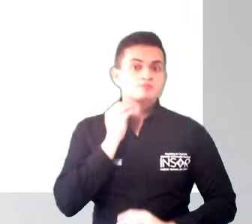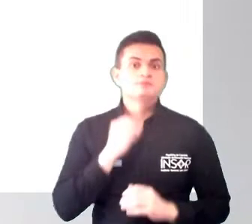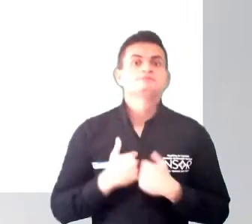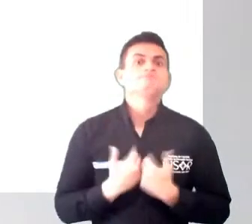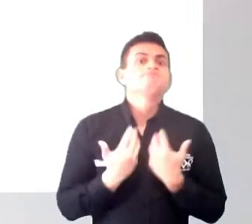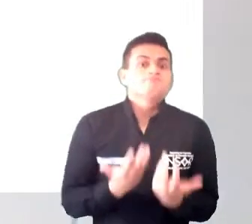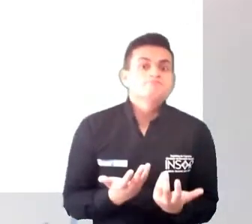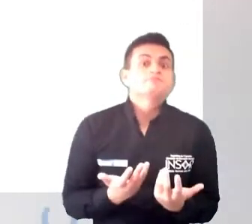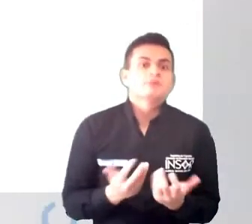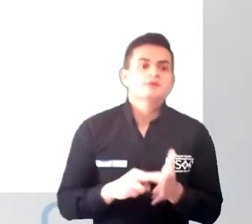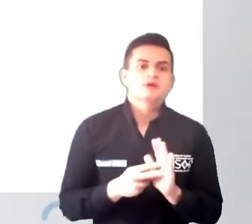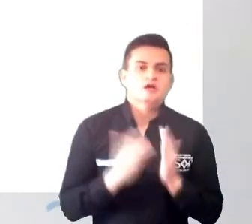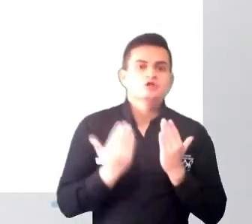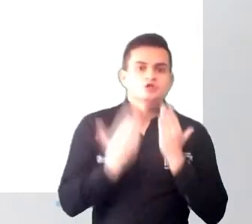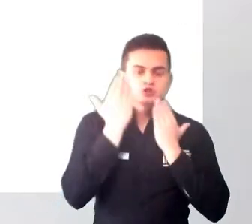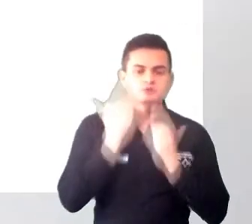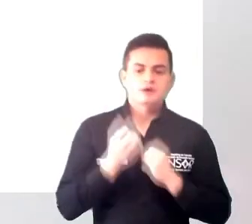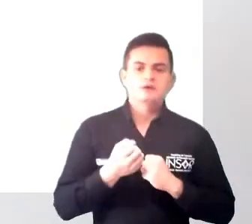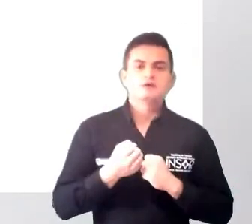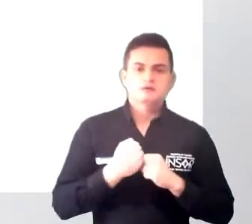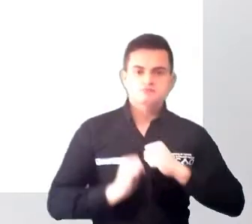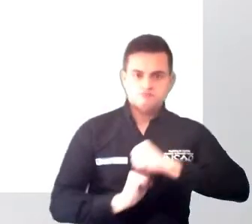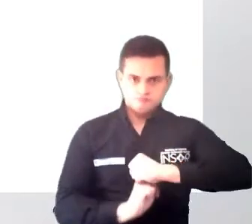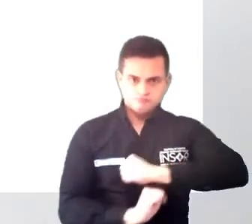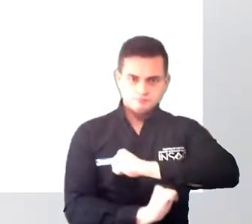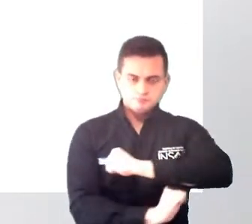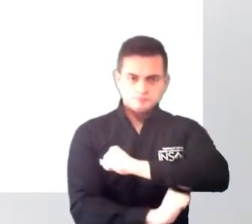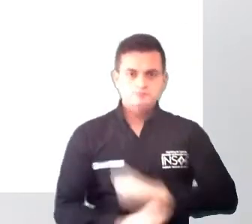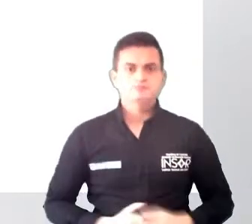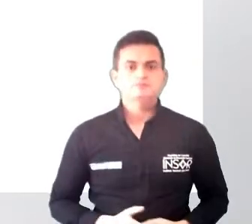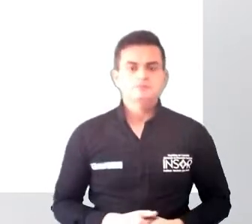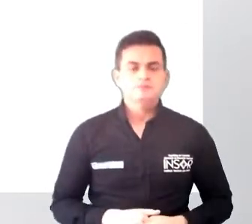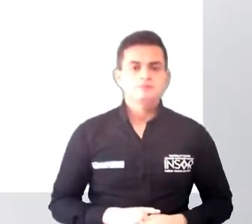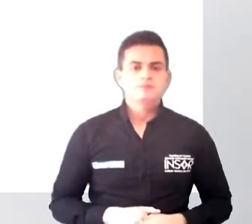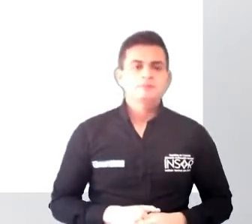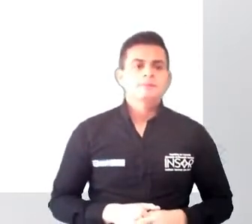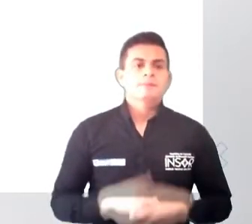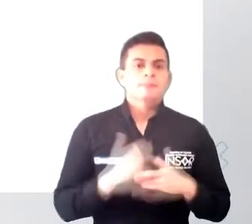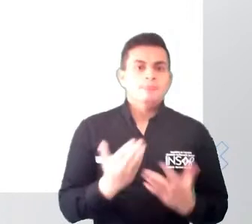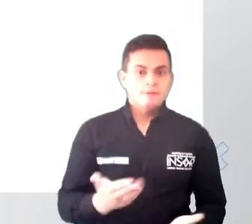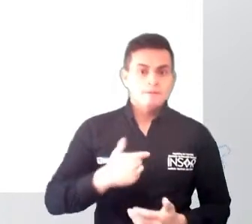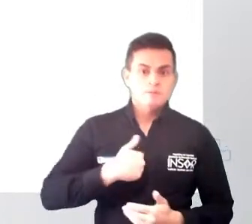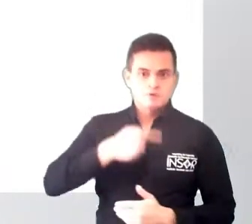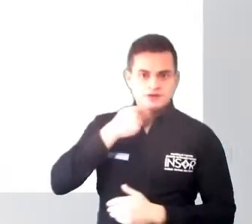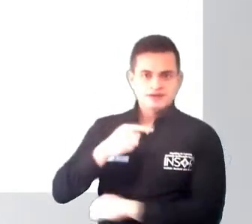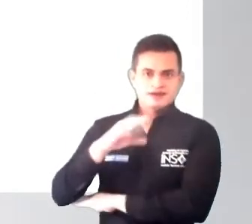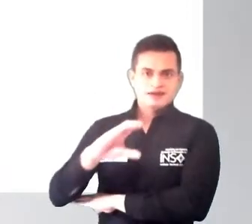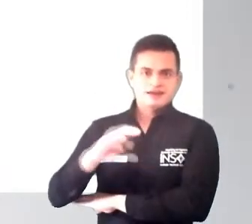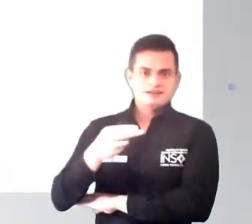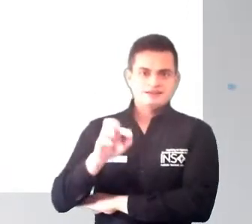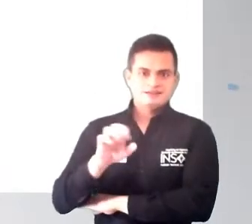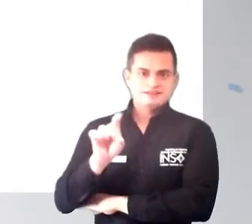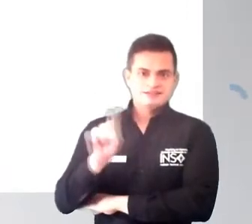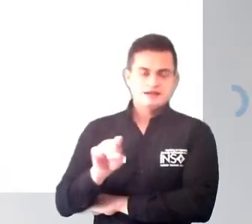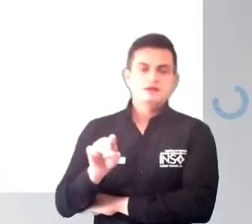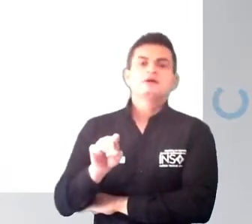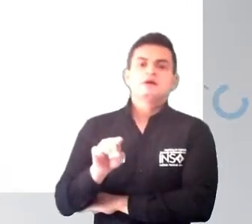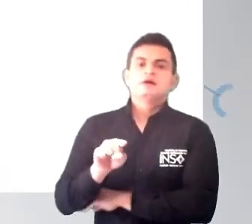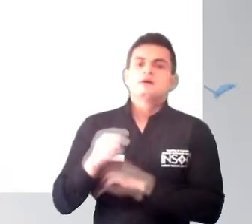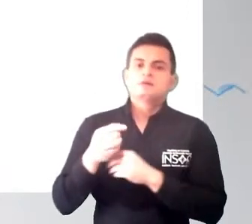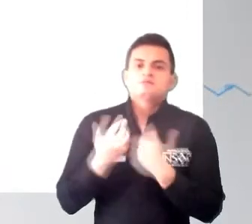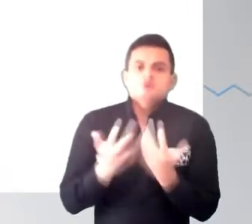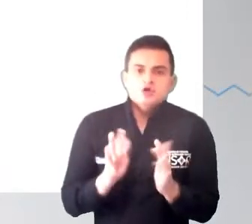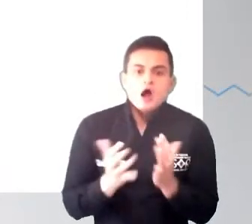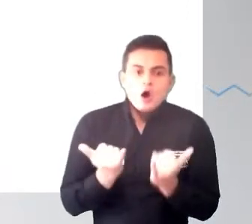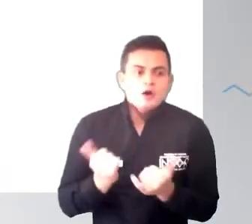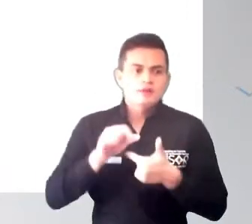base para esto. Y entonces, yo diría, Charles, que ahorita ya estamos convergiendo hacia la misma cantidad